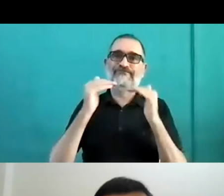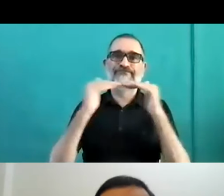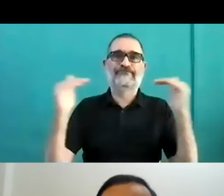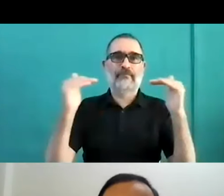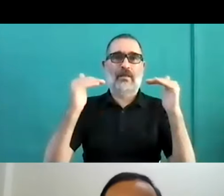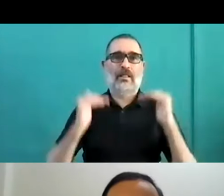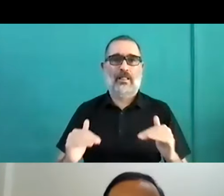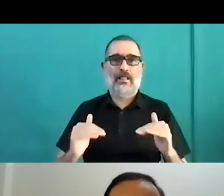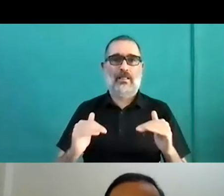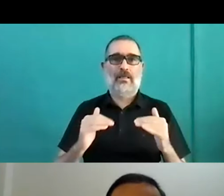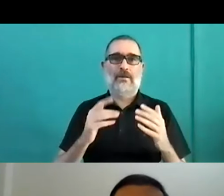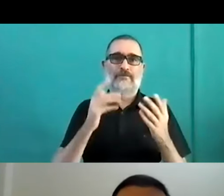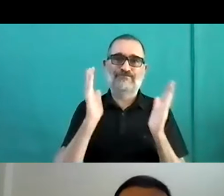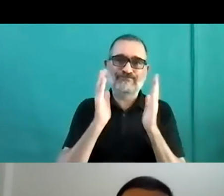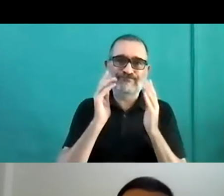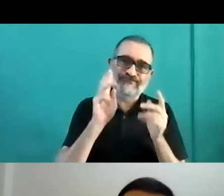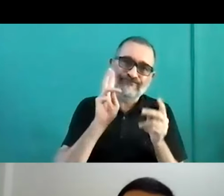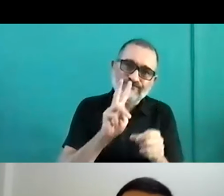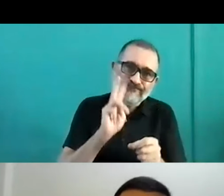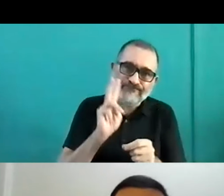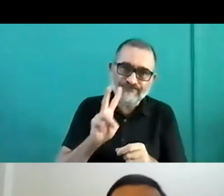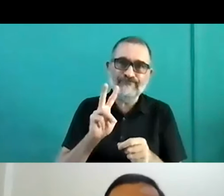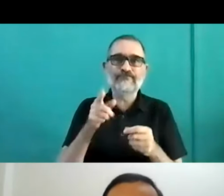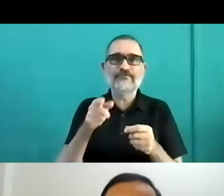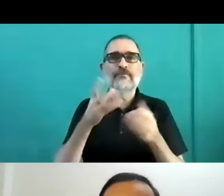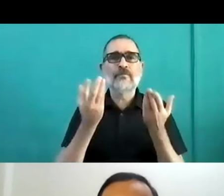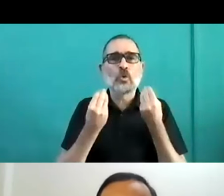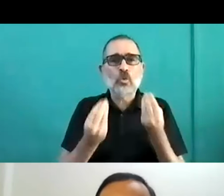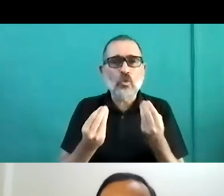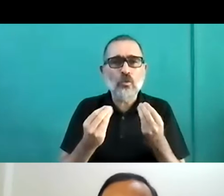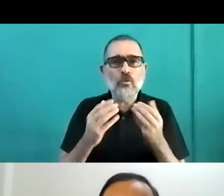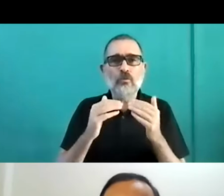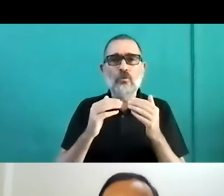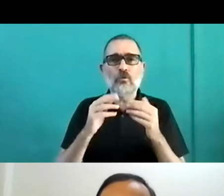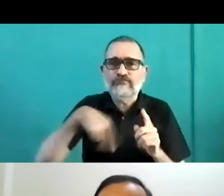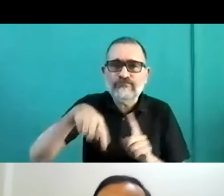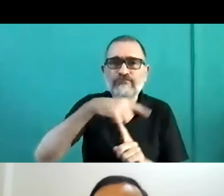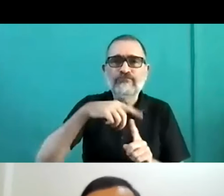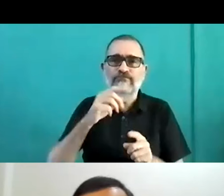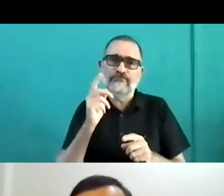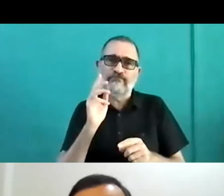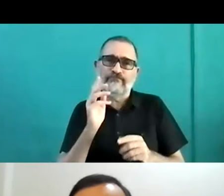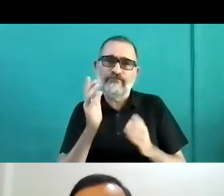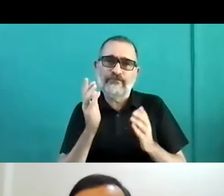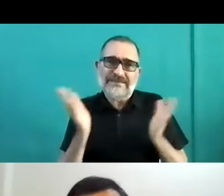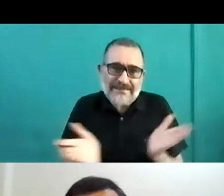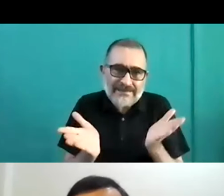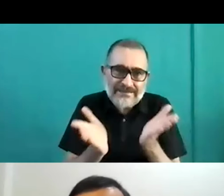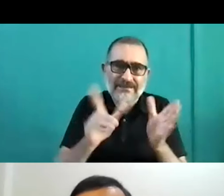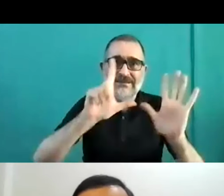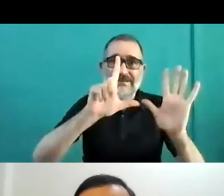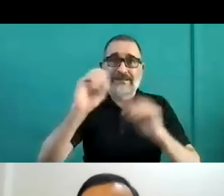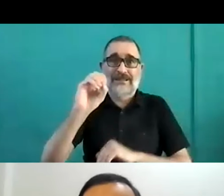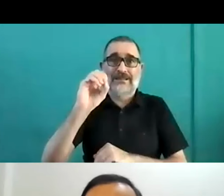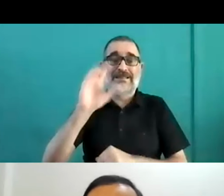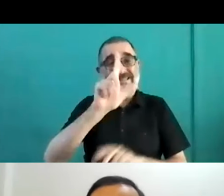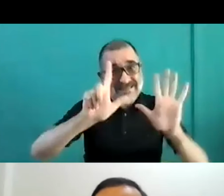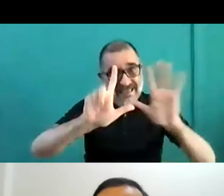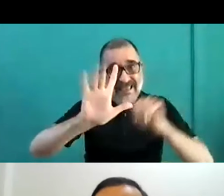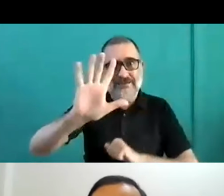a 75% en los países de ingresos bajos y a un 50% en los de ingresos